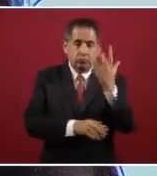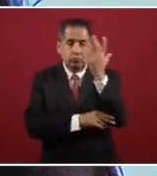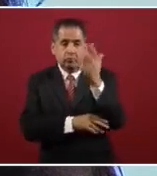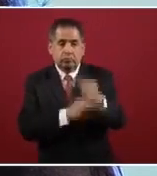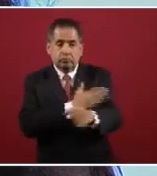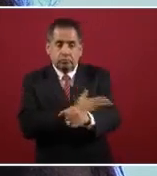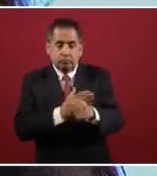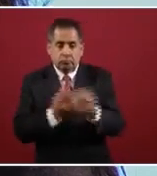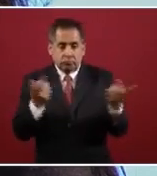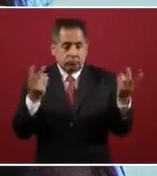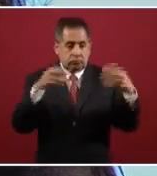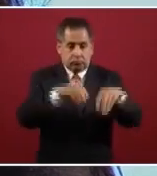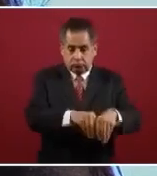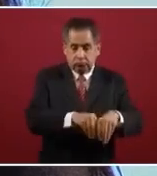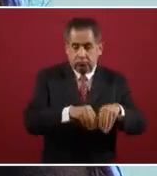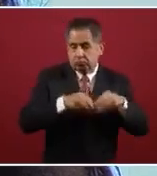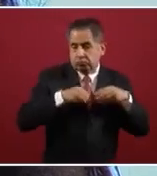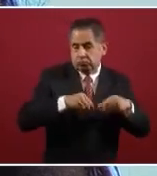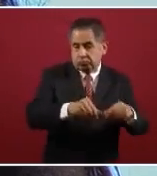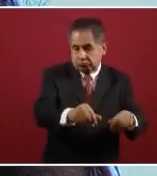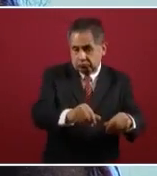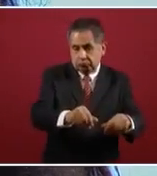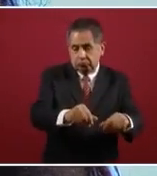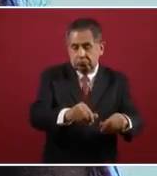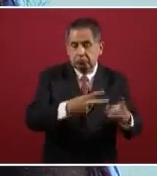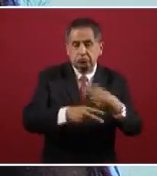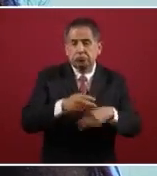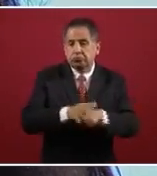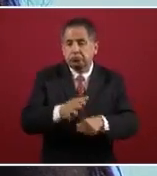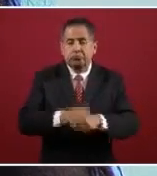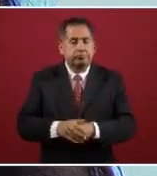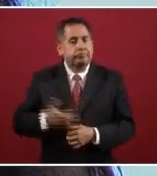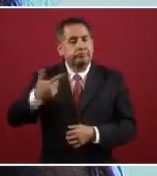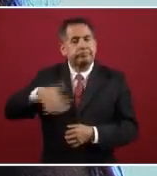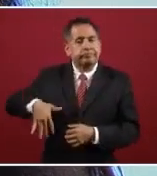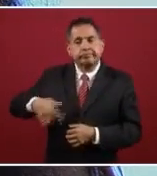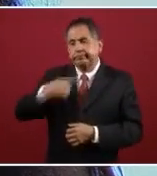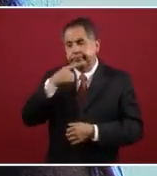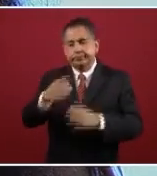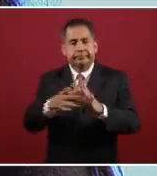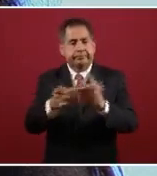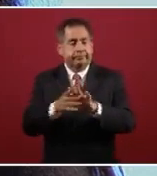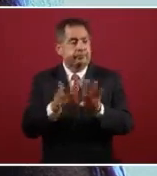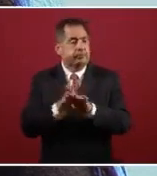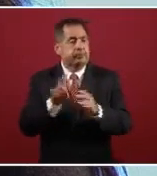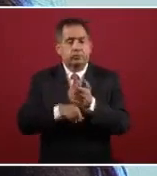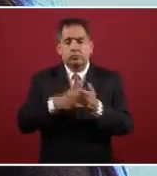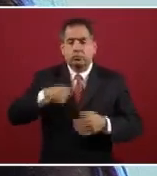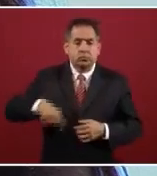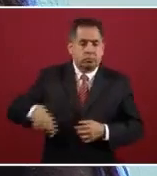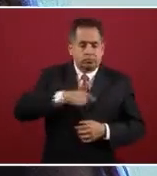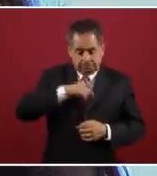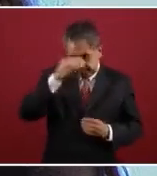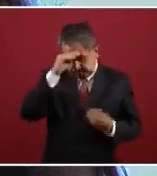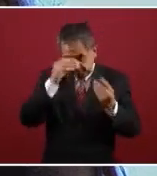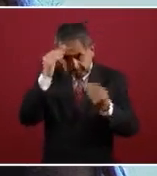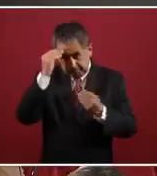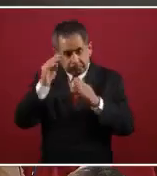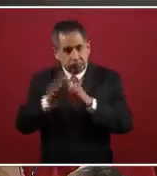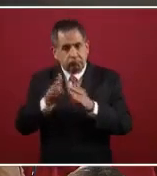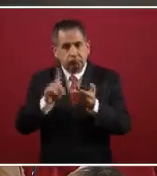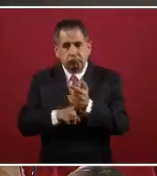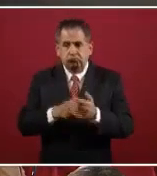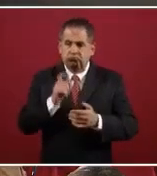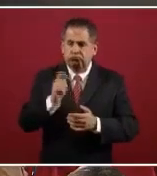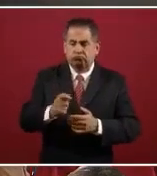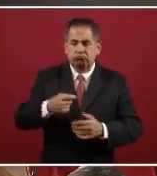en ese sentido, le decía ese rato, que lo que estamos nosotros es revalorar el conocimiento que